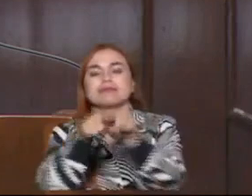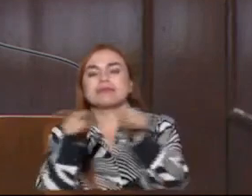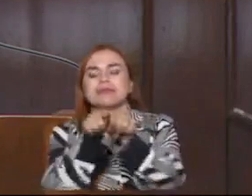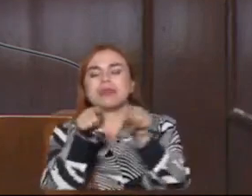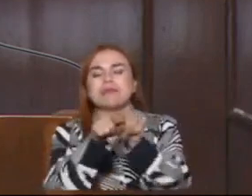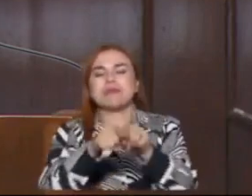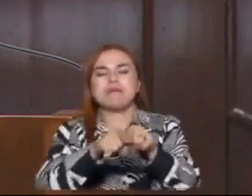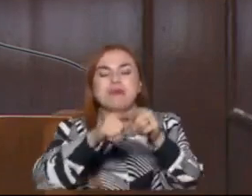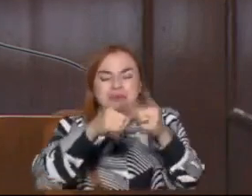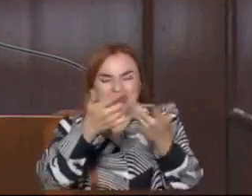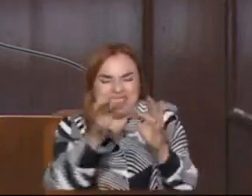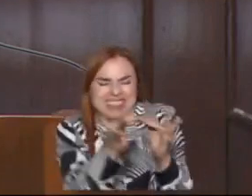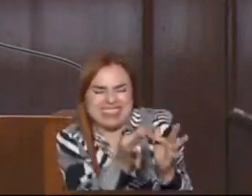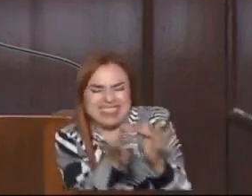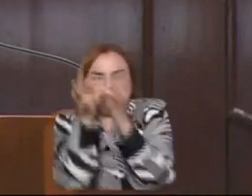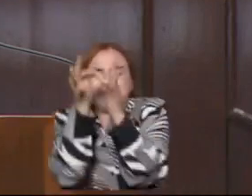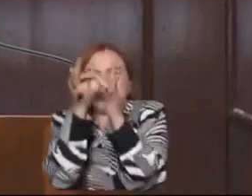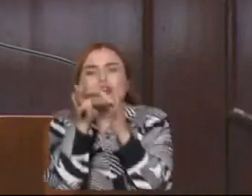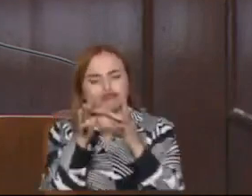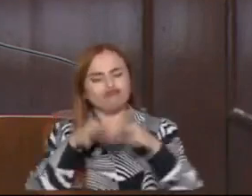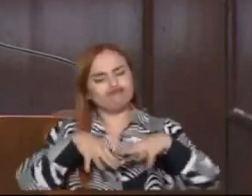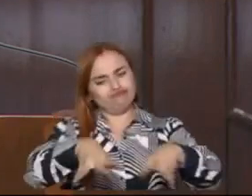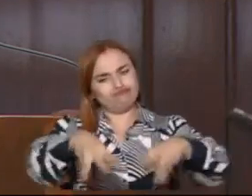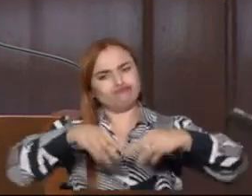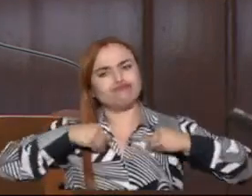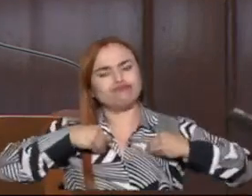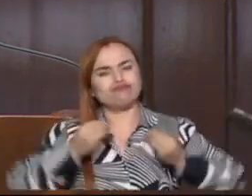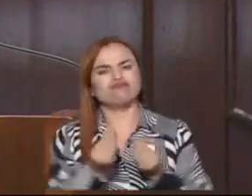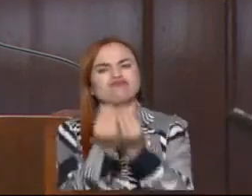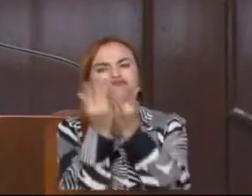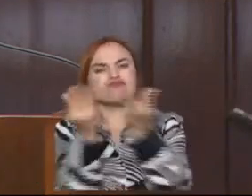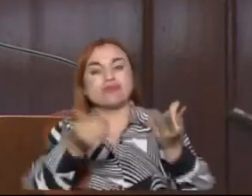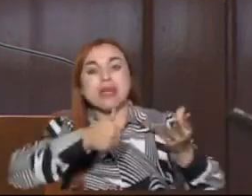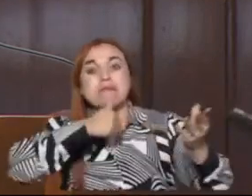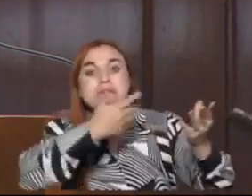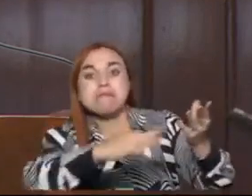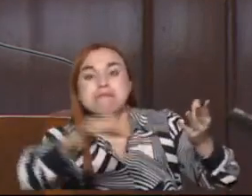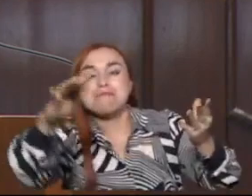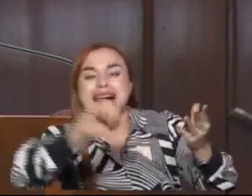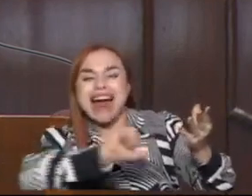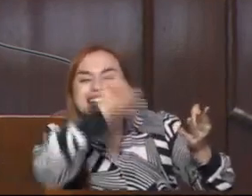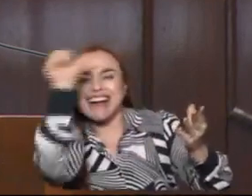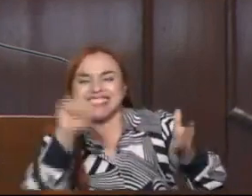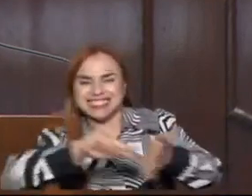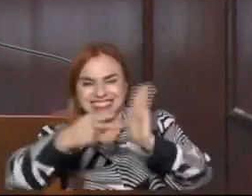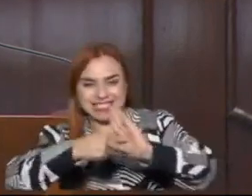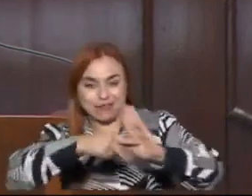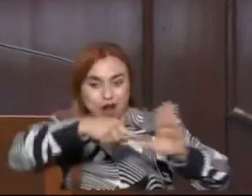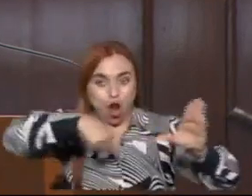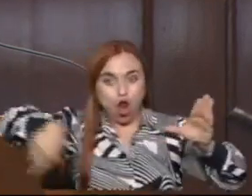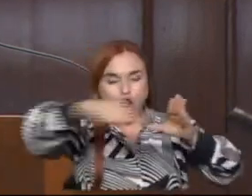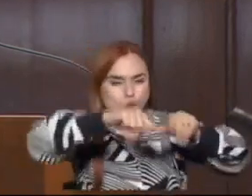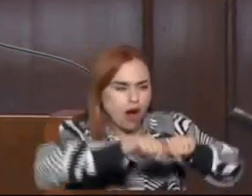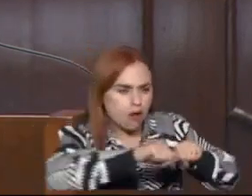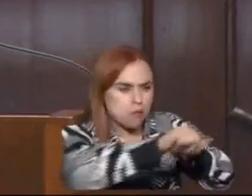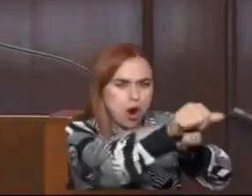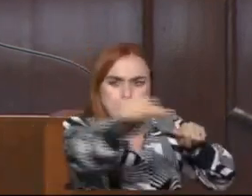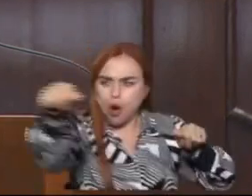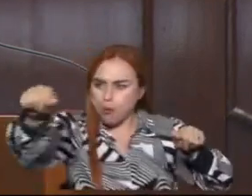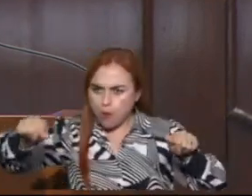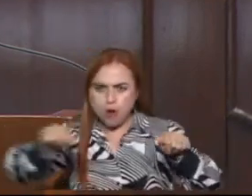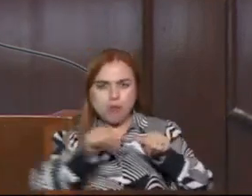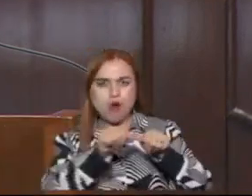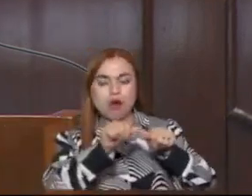a 54% de sus áreas marinas protegidas, reforzando el compromiso